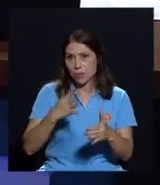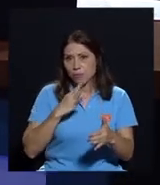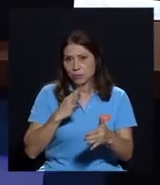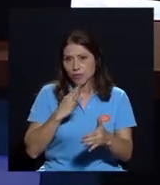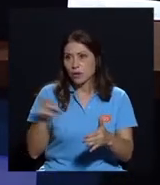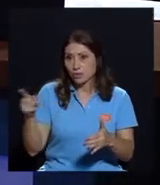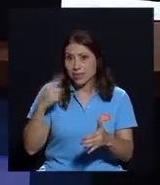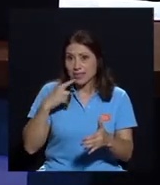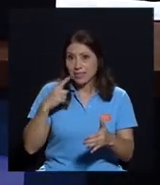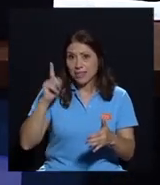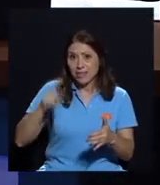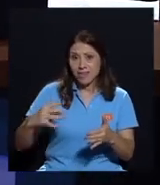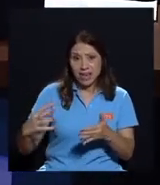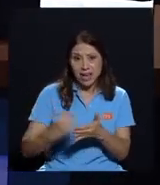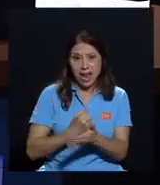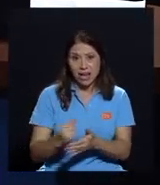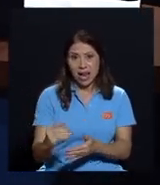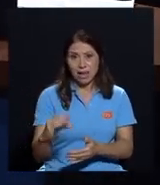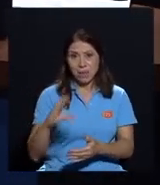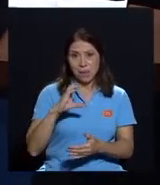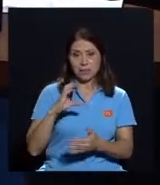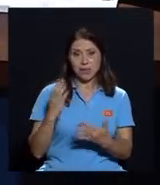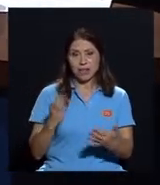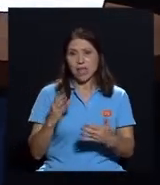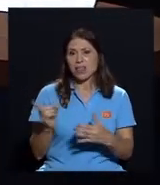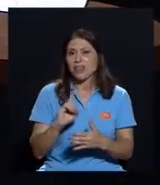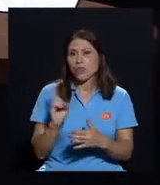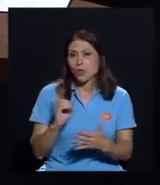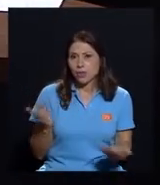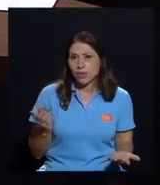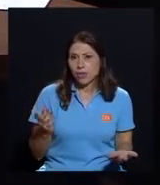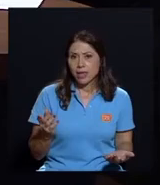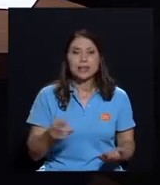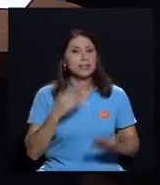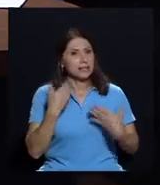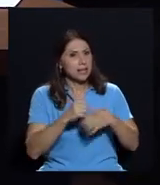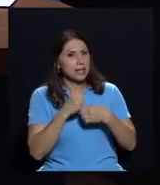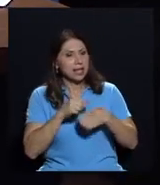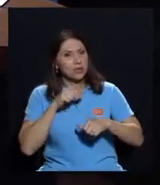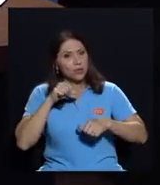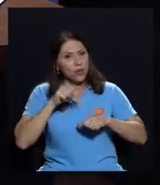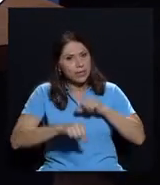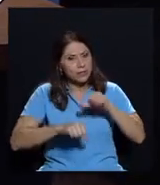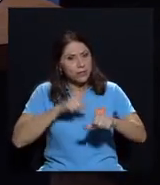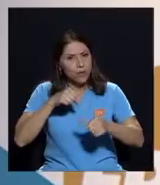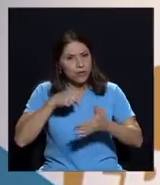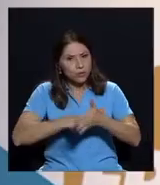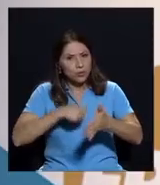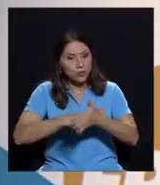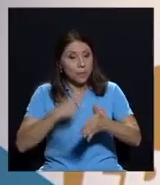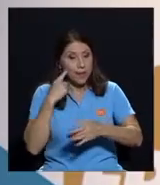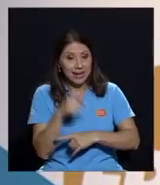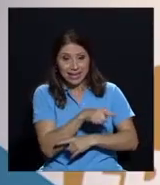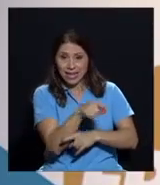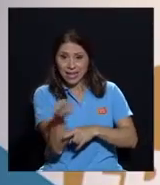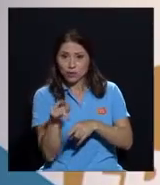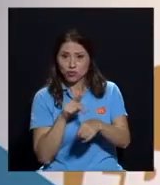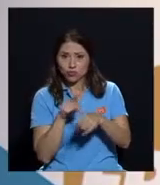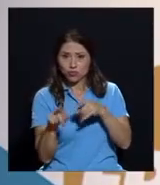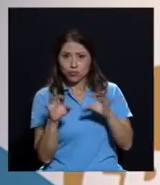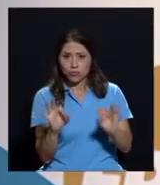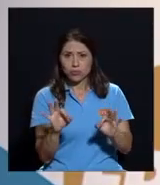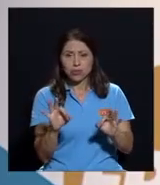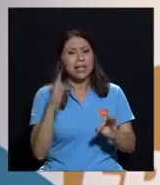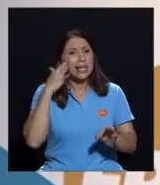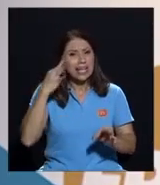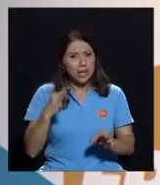deberían ganar más plantea dónde saca verdura de esos esfuerzos se han hecho esfuerzos en esa línea de profesionalización creo que se deben